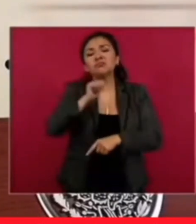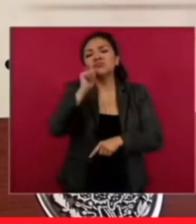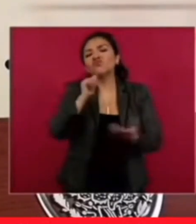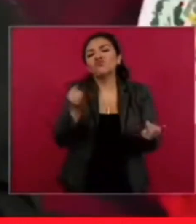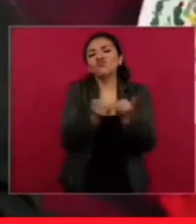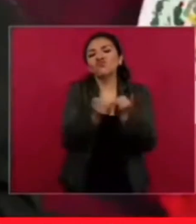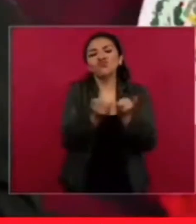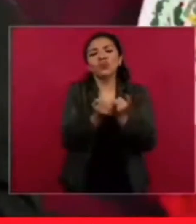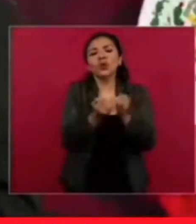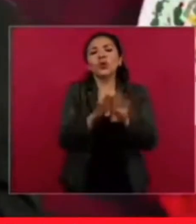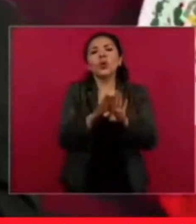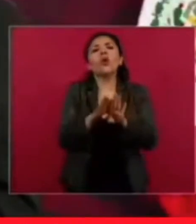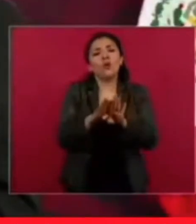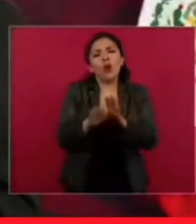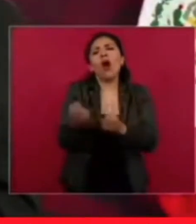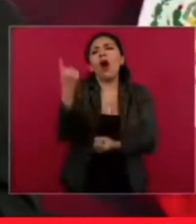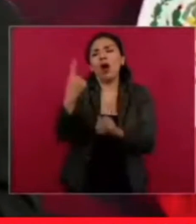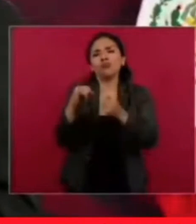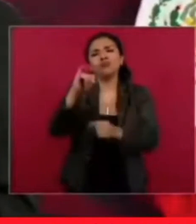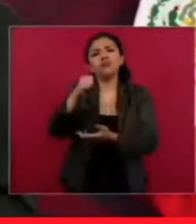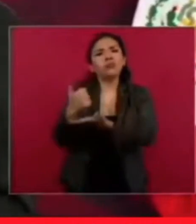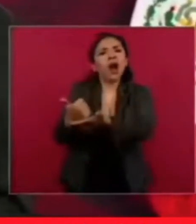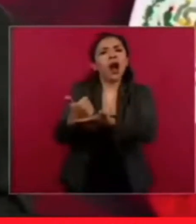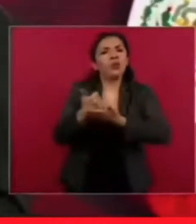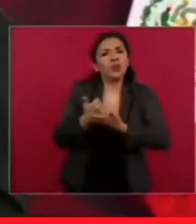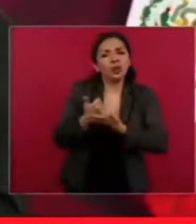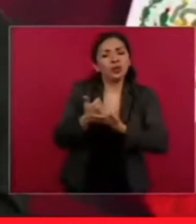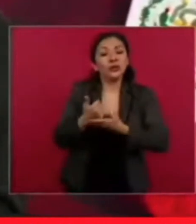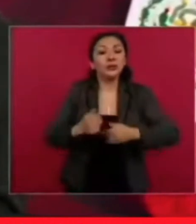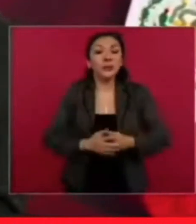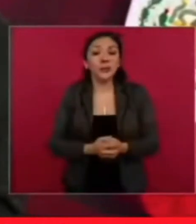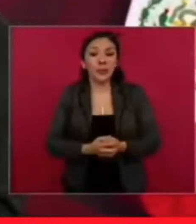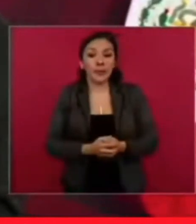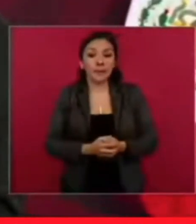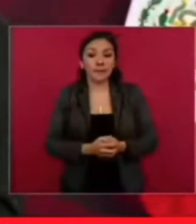nos ayudan. Entonces,